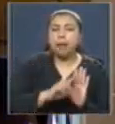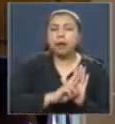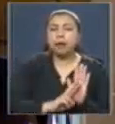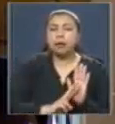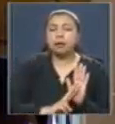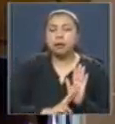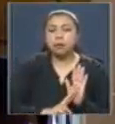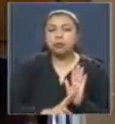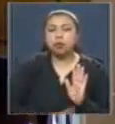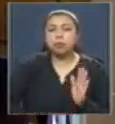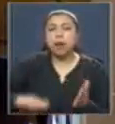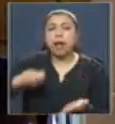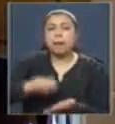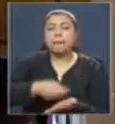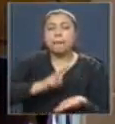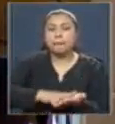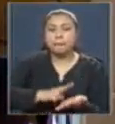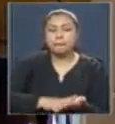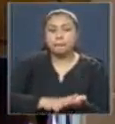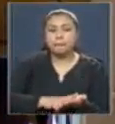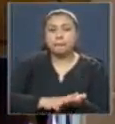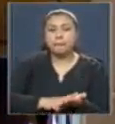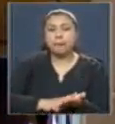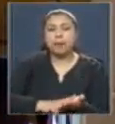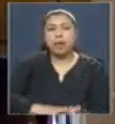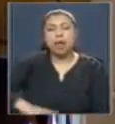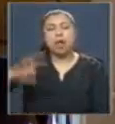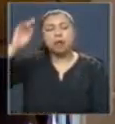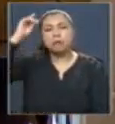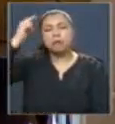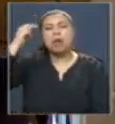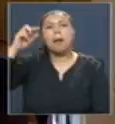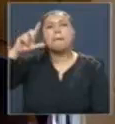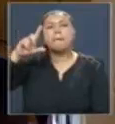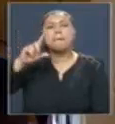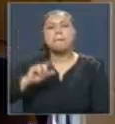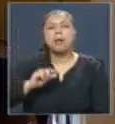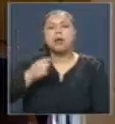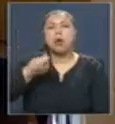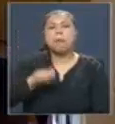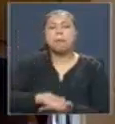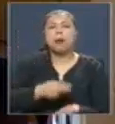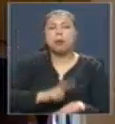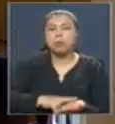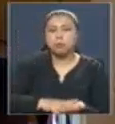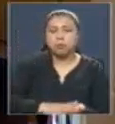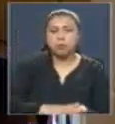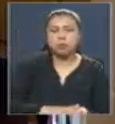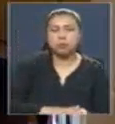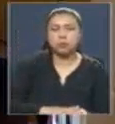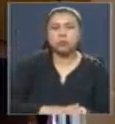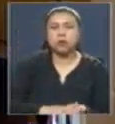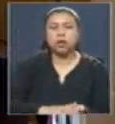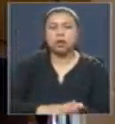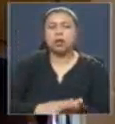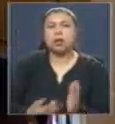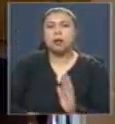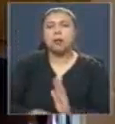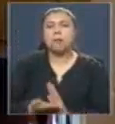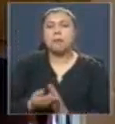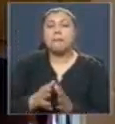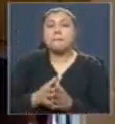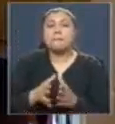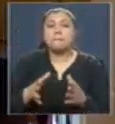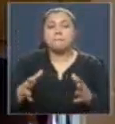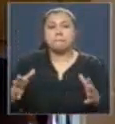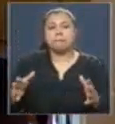tributaria en la idea de que la disminución de impuestos acarrea el aumento del